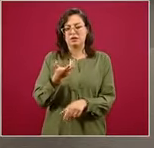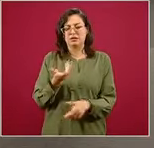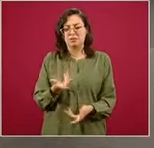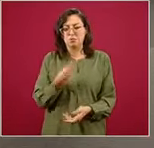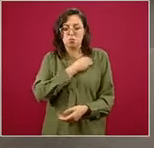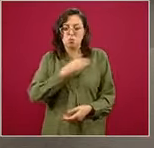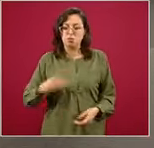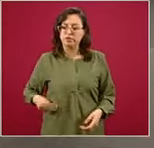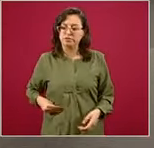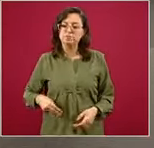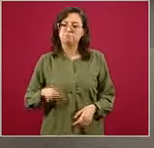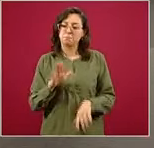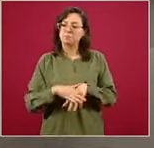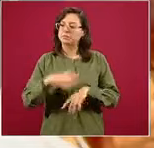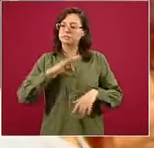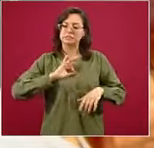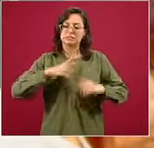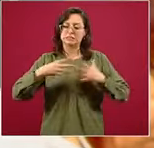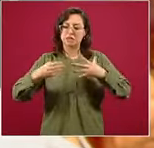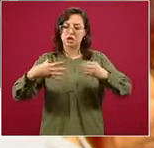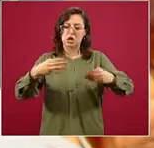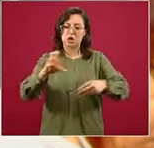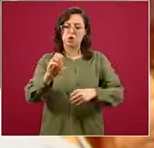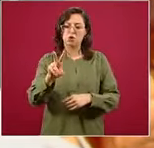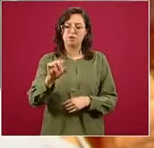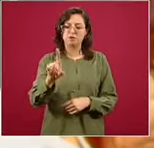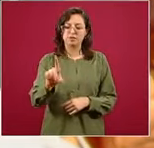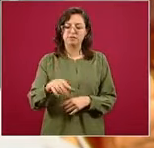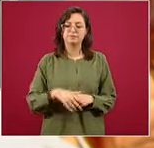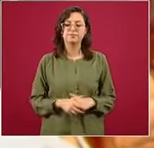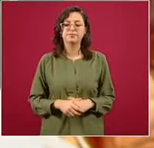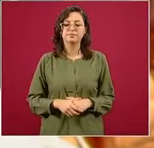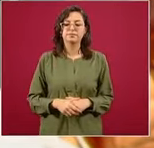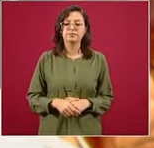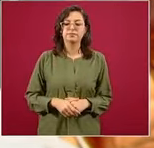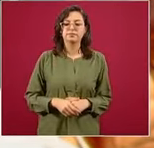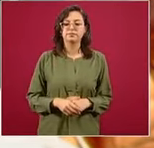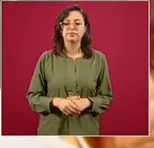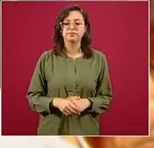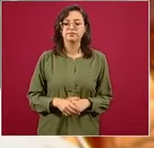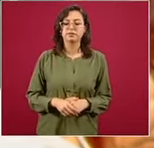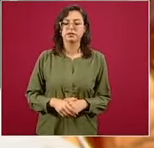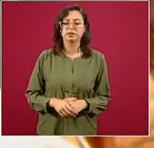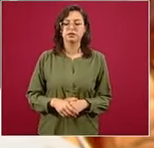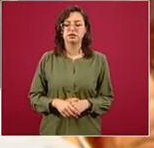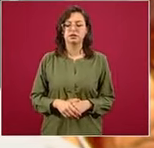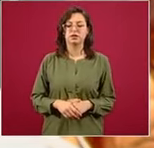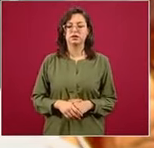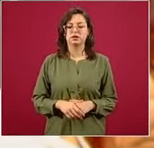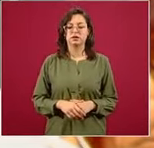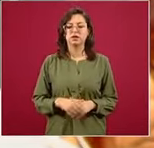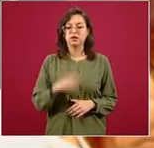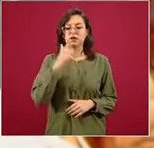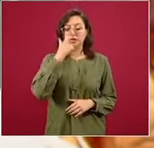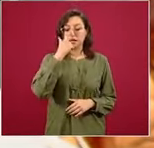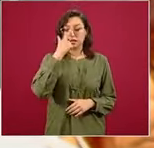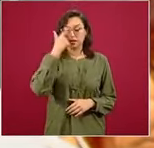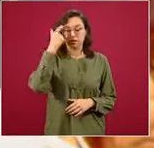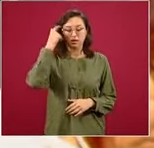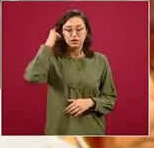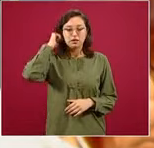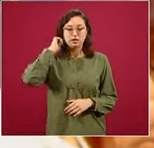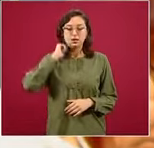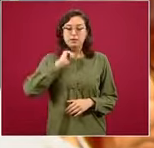los municipios más afectados por el COVID. Y también le preguntaría, pues a principios de semana nos dieron una